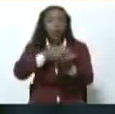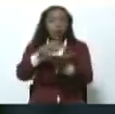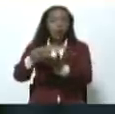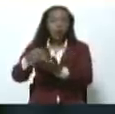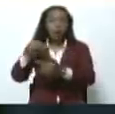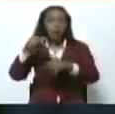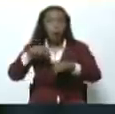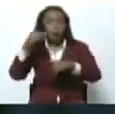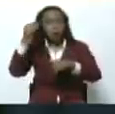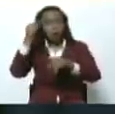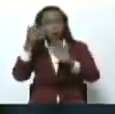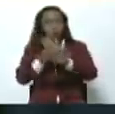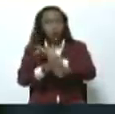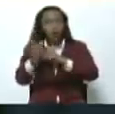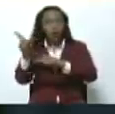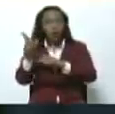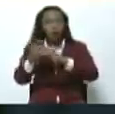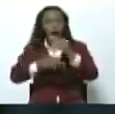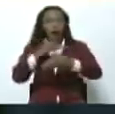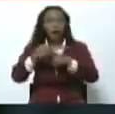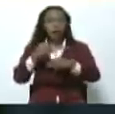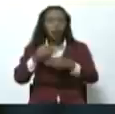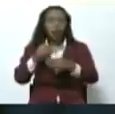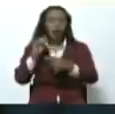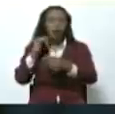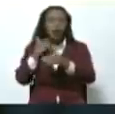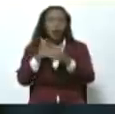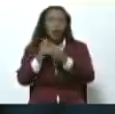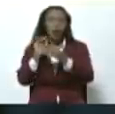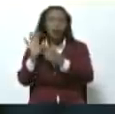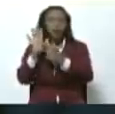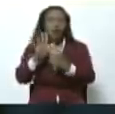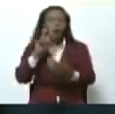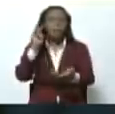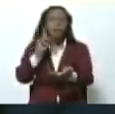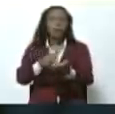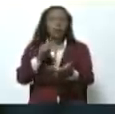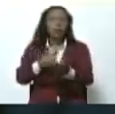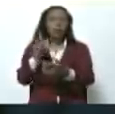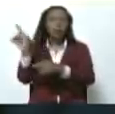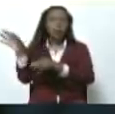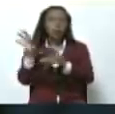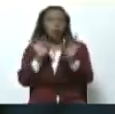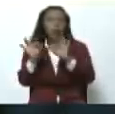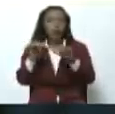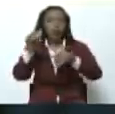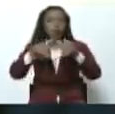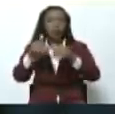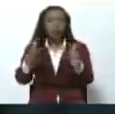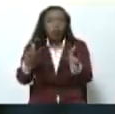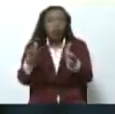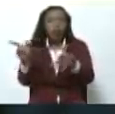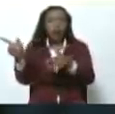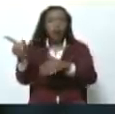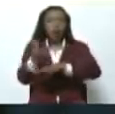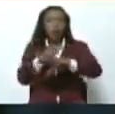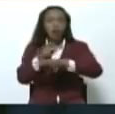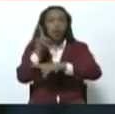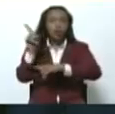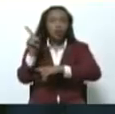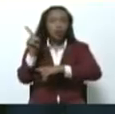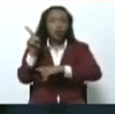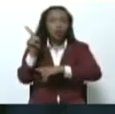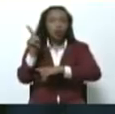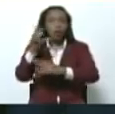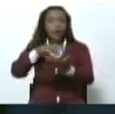día de hoy han sido nominados, postulados y electos como gobernadores de dichos estados.